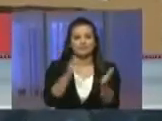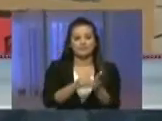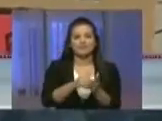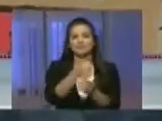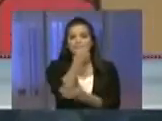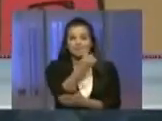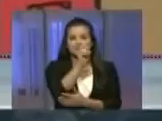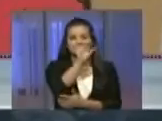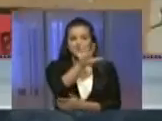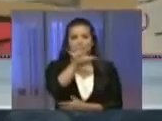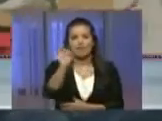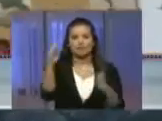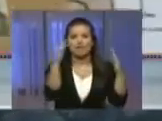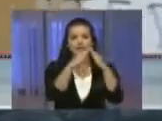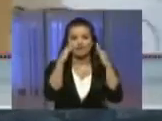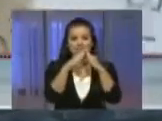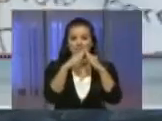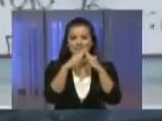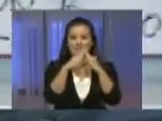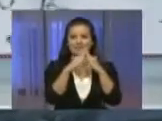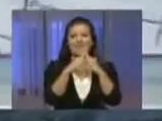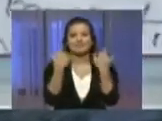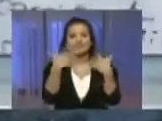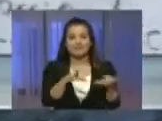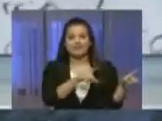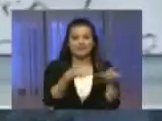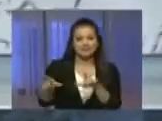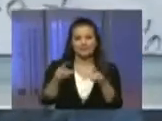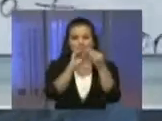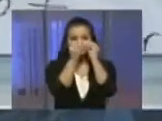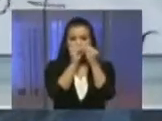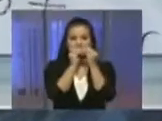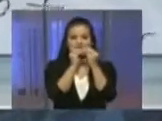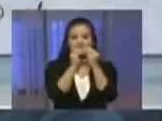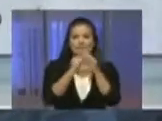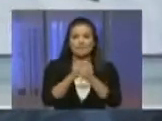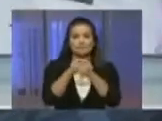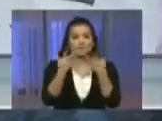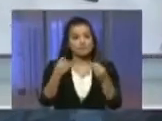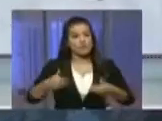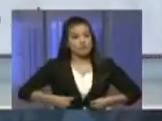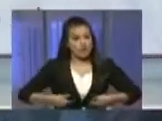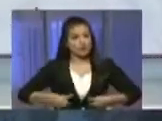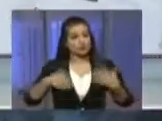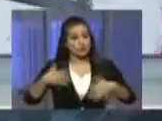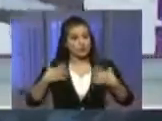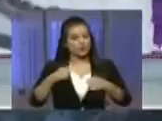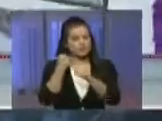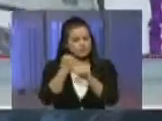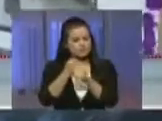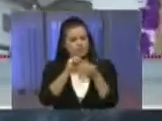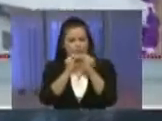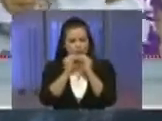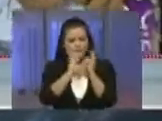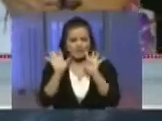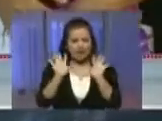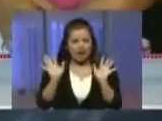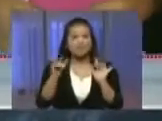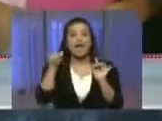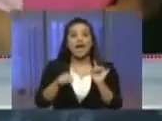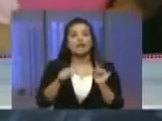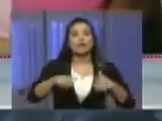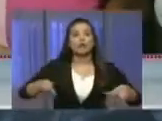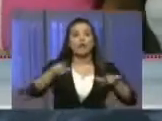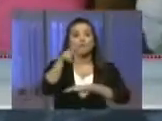50 viviendas que se han hecho a pulso con mucho esfuerzo y desde acá desde la parroquia